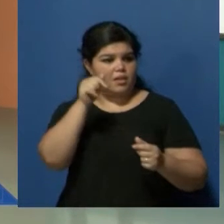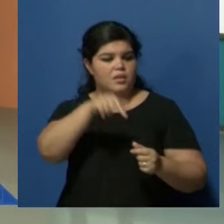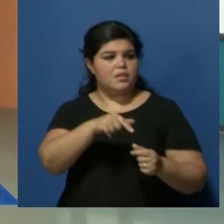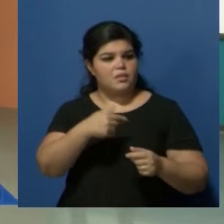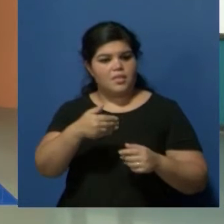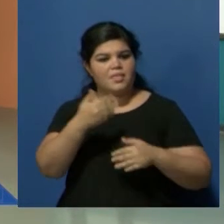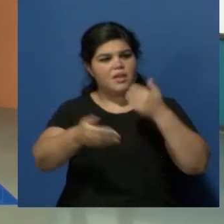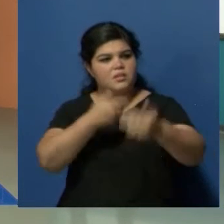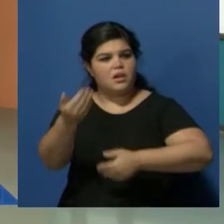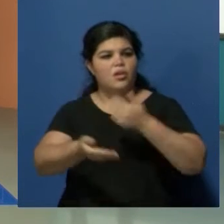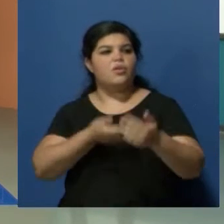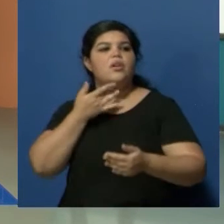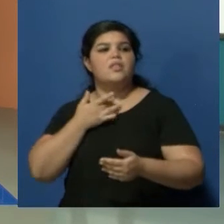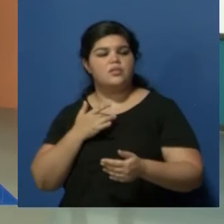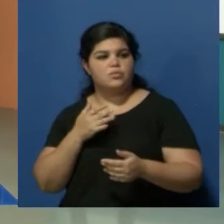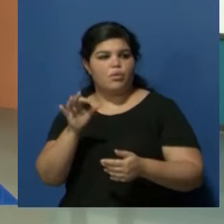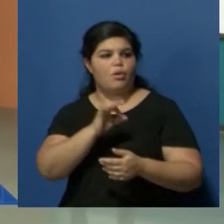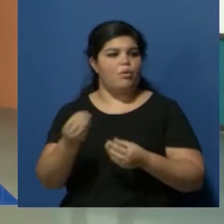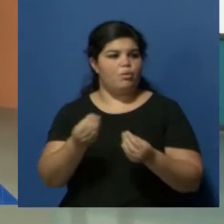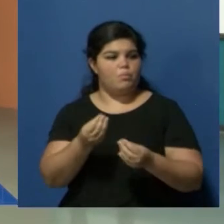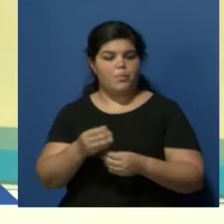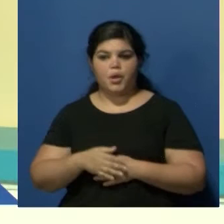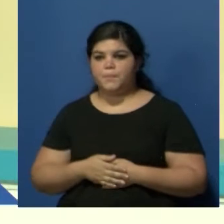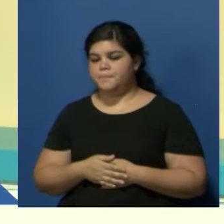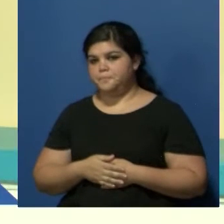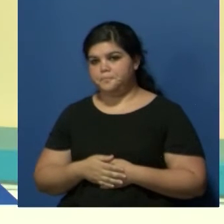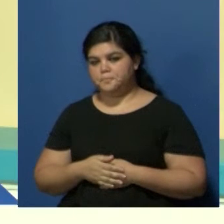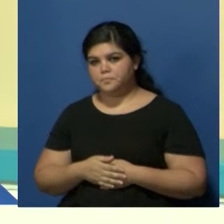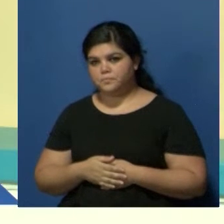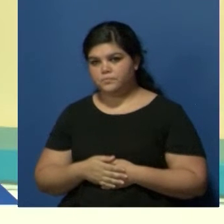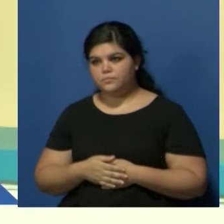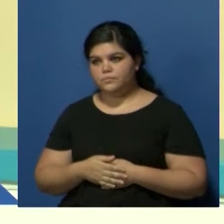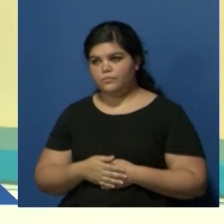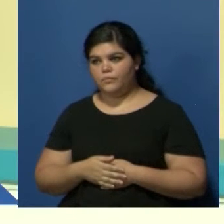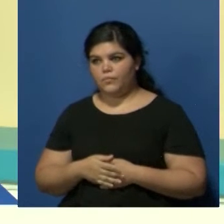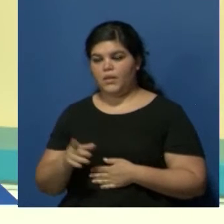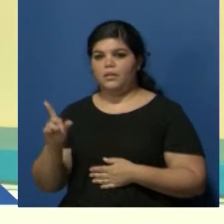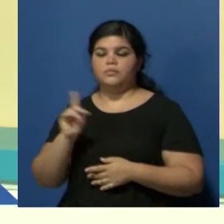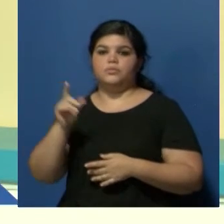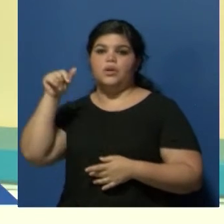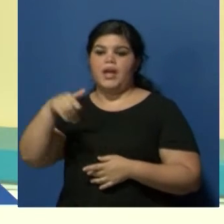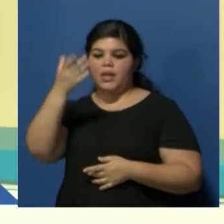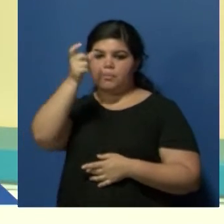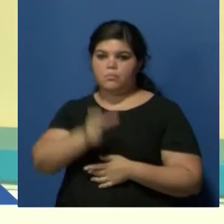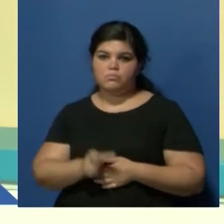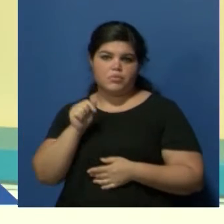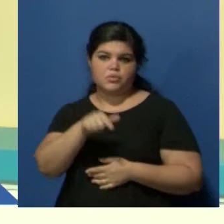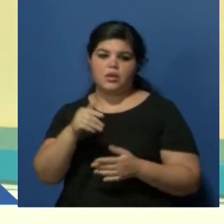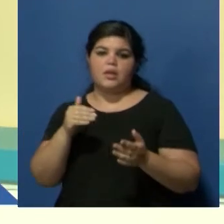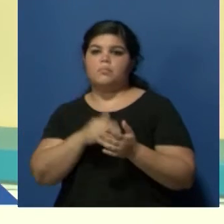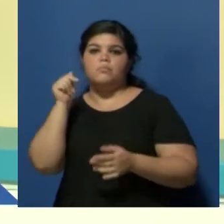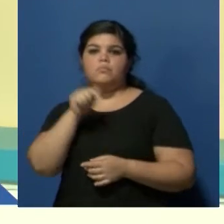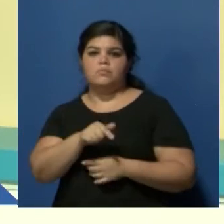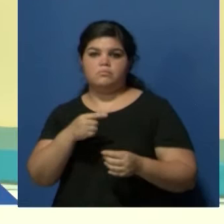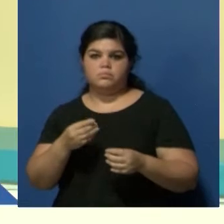torno a la misma o también es...? No, lo que influye, ahí lo que sí va a determinar es a qué daño se expone un usuario. Bien.